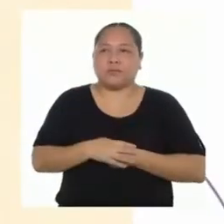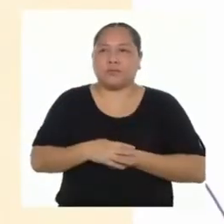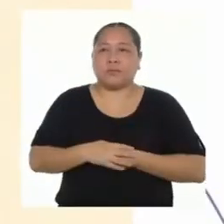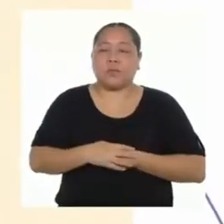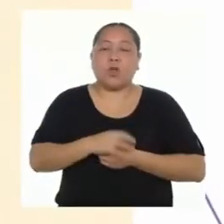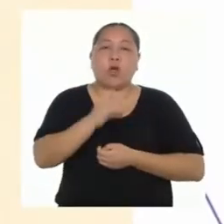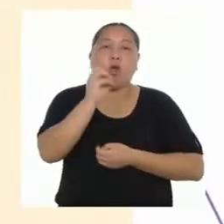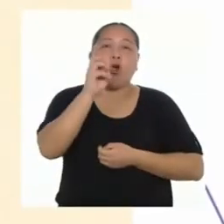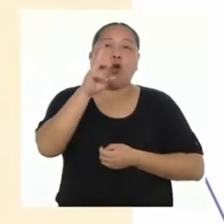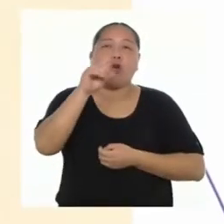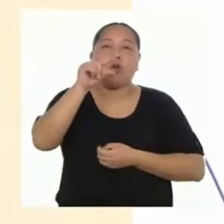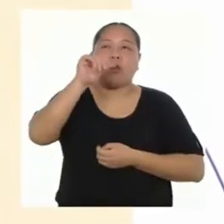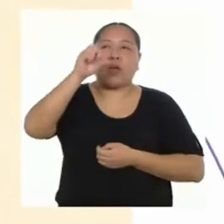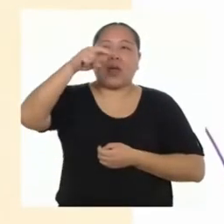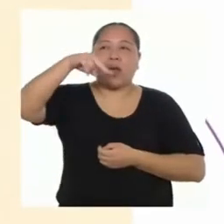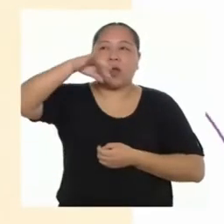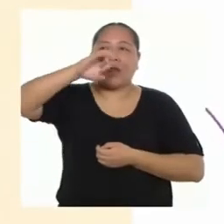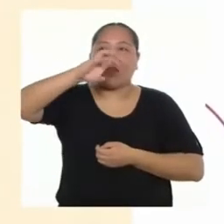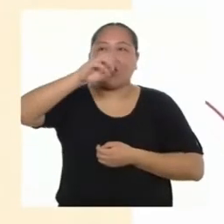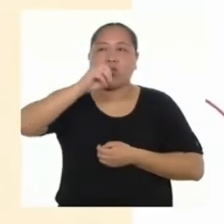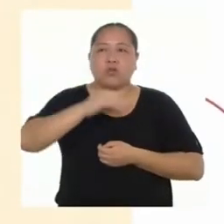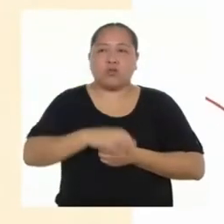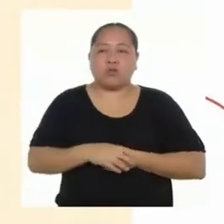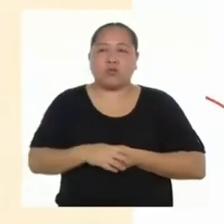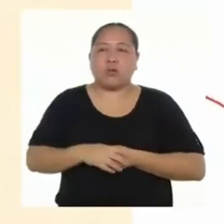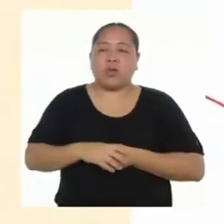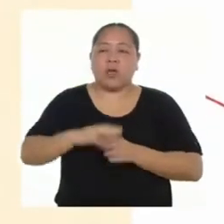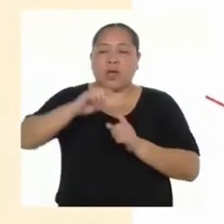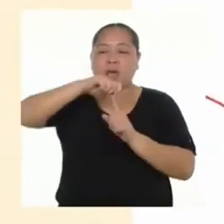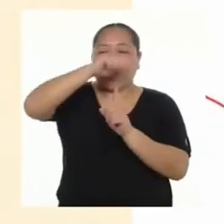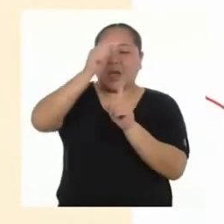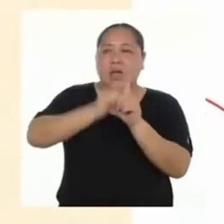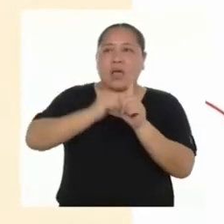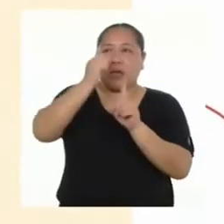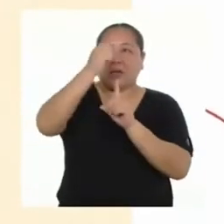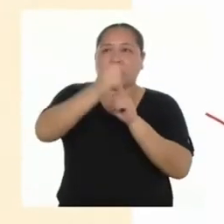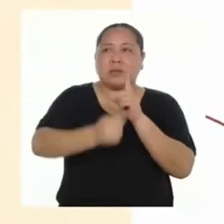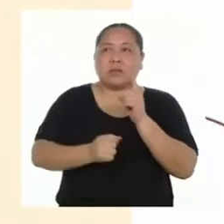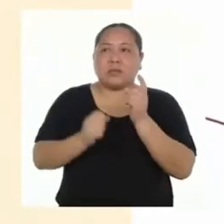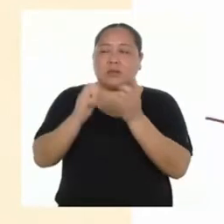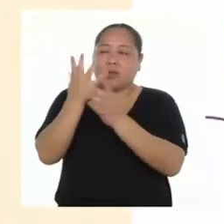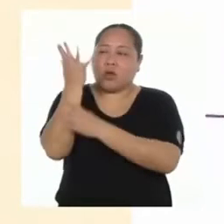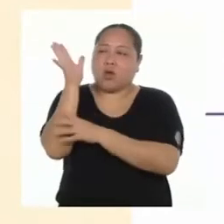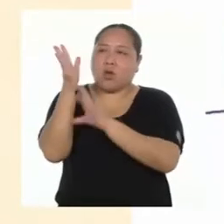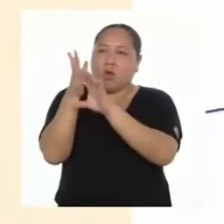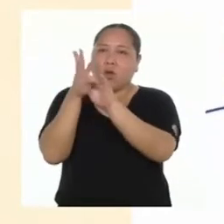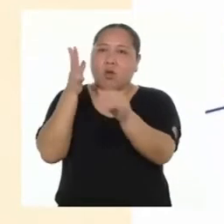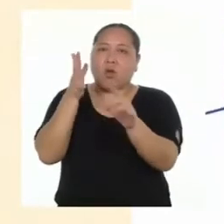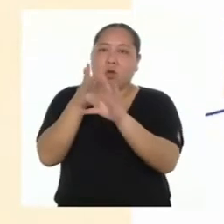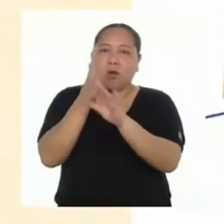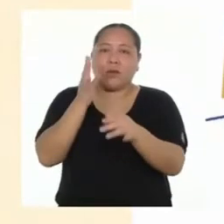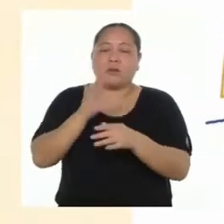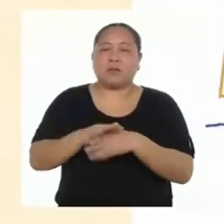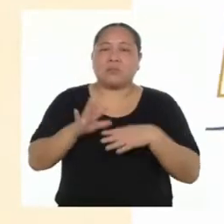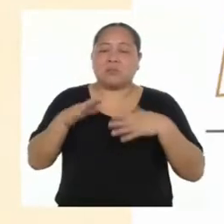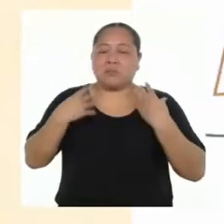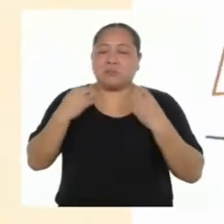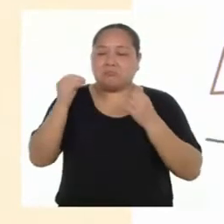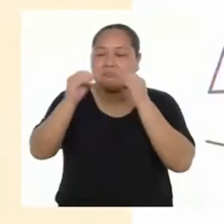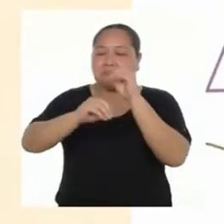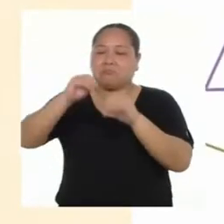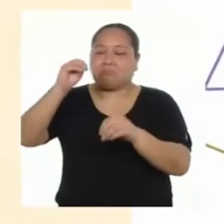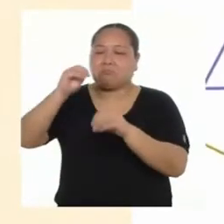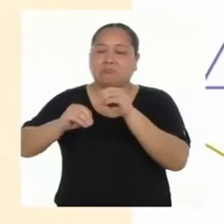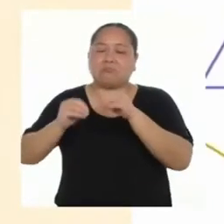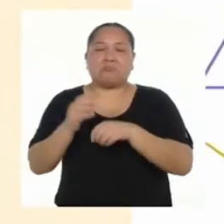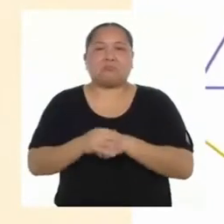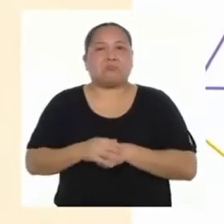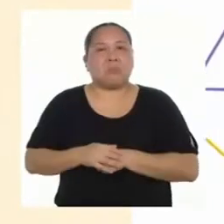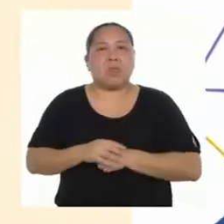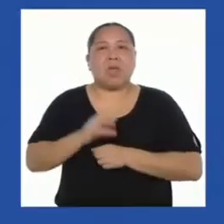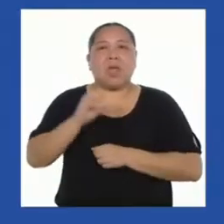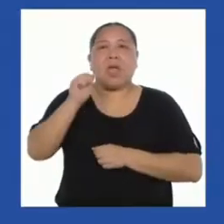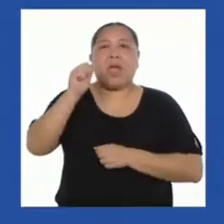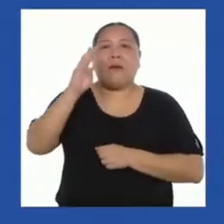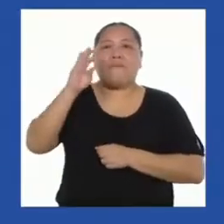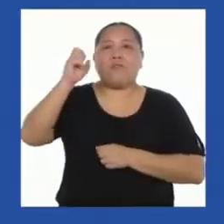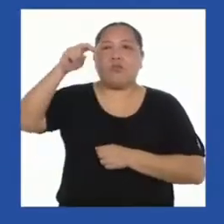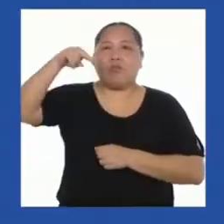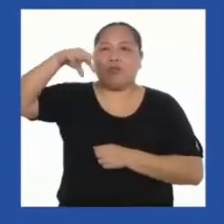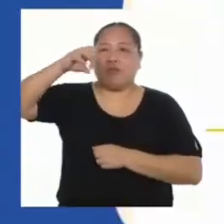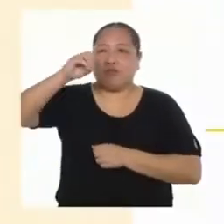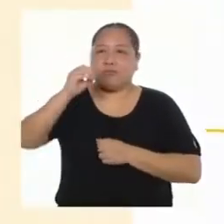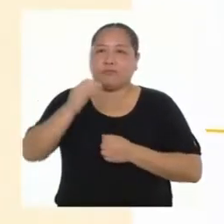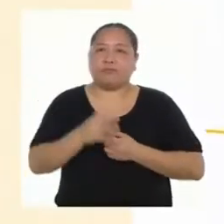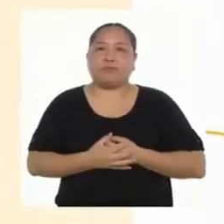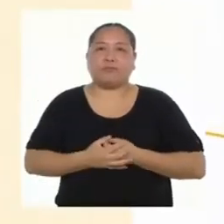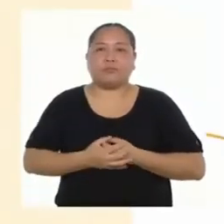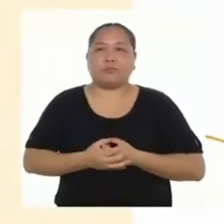Residuos orgánicos como cáscara de frutas y vegetales u hojas, los cuales se pueden convertir en abono y fertilizantes.